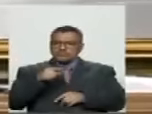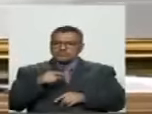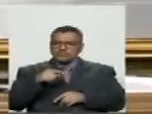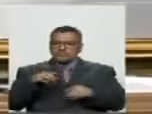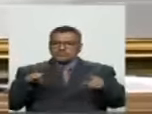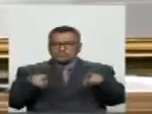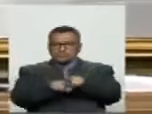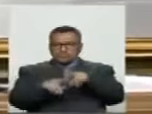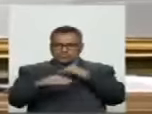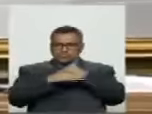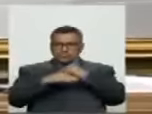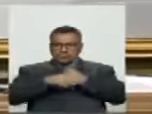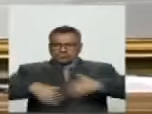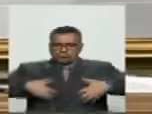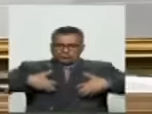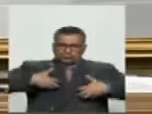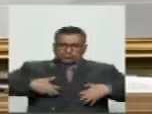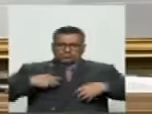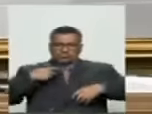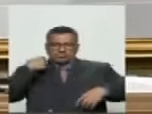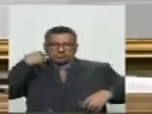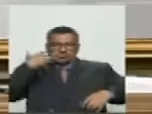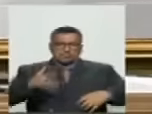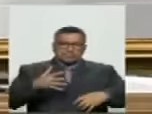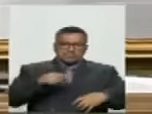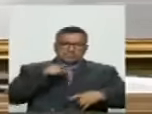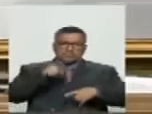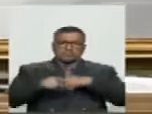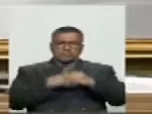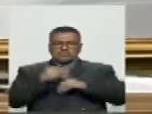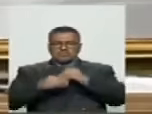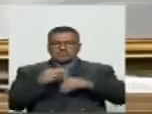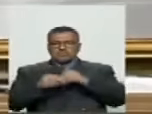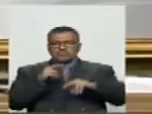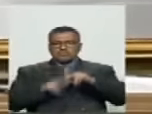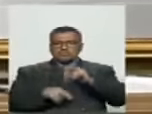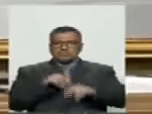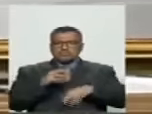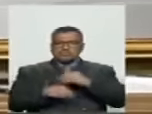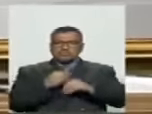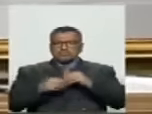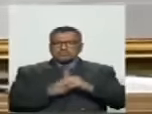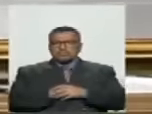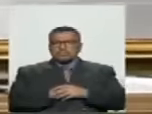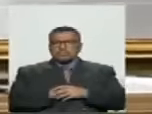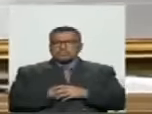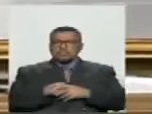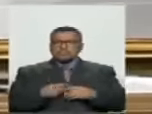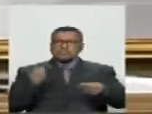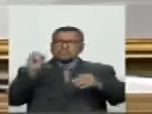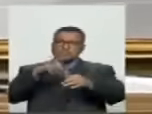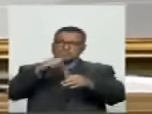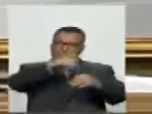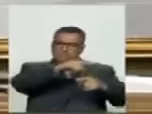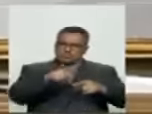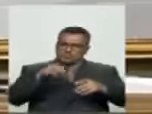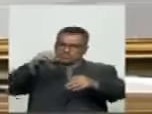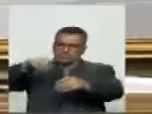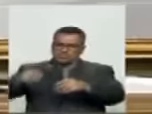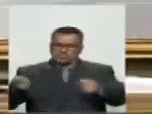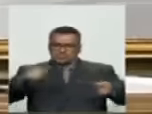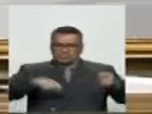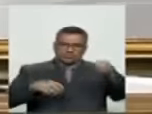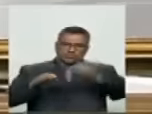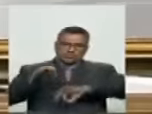simios, nos dijeron feos. ¿Qué se estaba generando? ¿Qué ingredientes estaban colocando